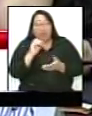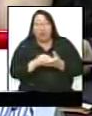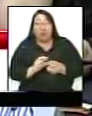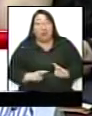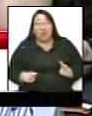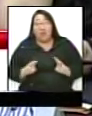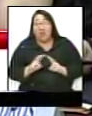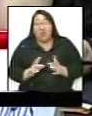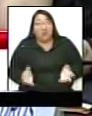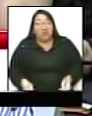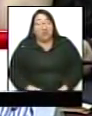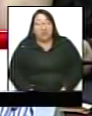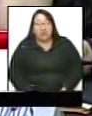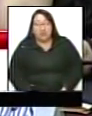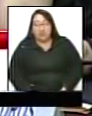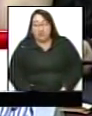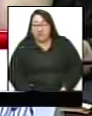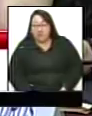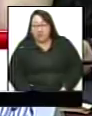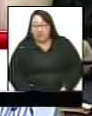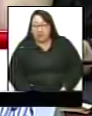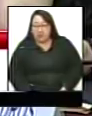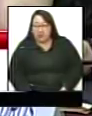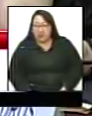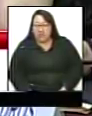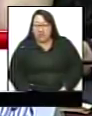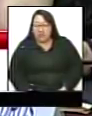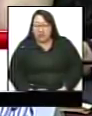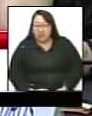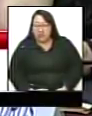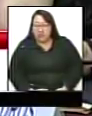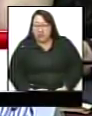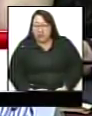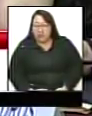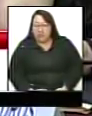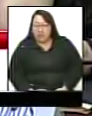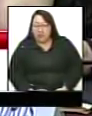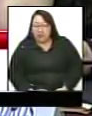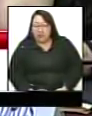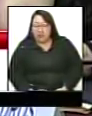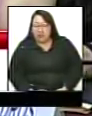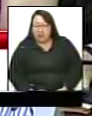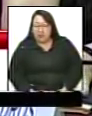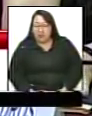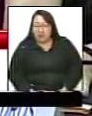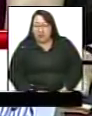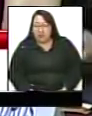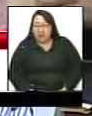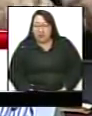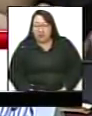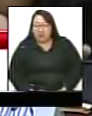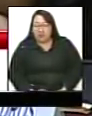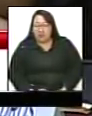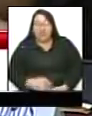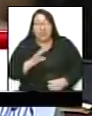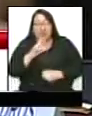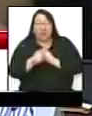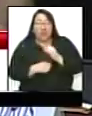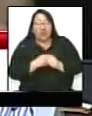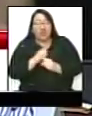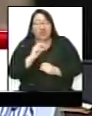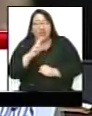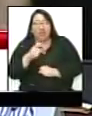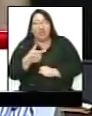valor. Y esa es digamos, 5.000 años de cultura, desde